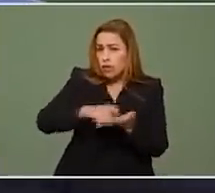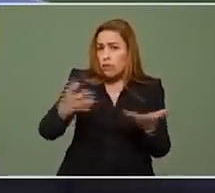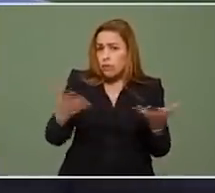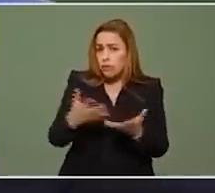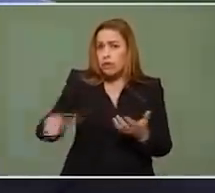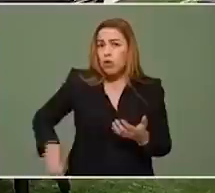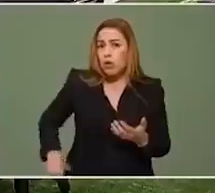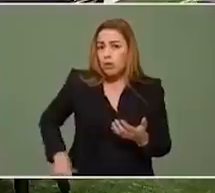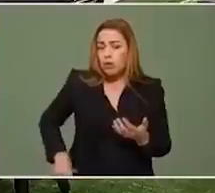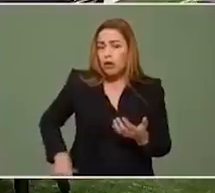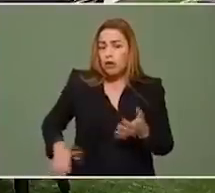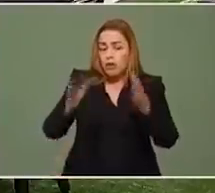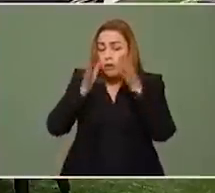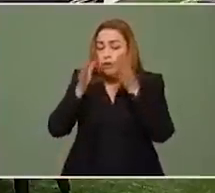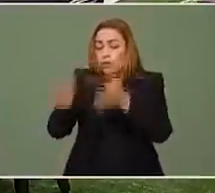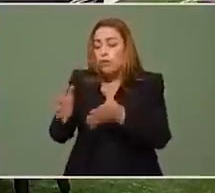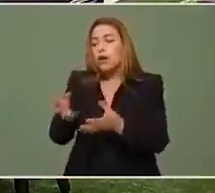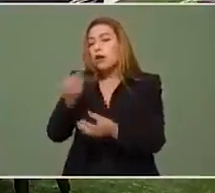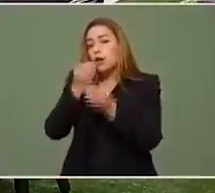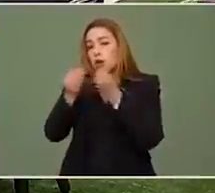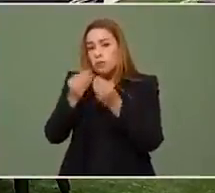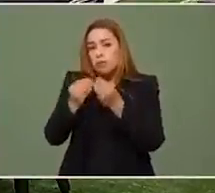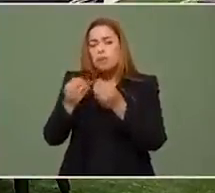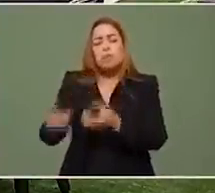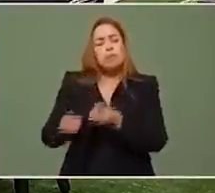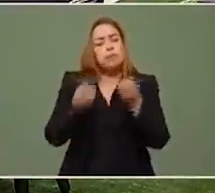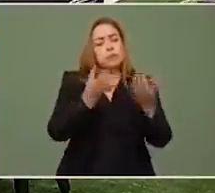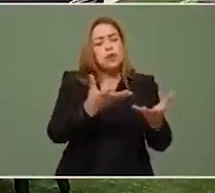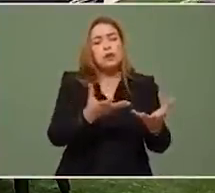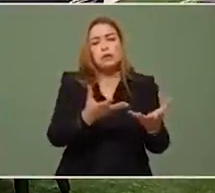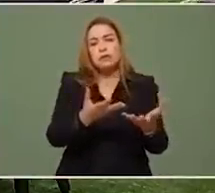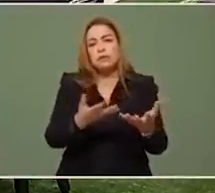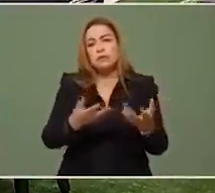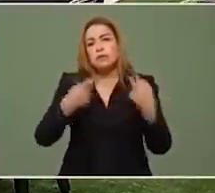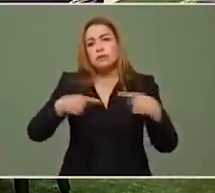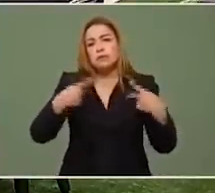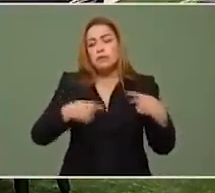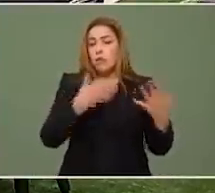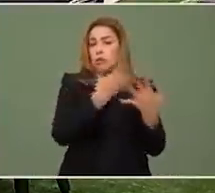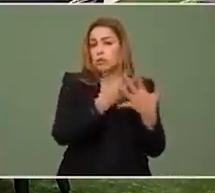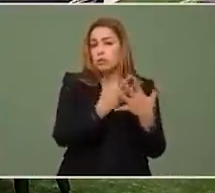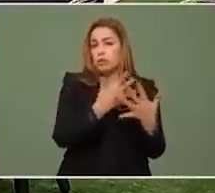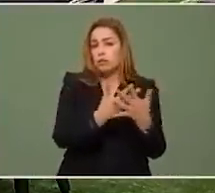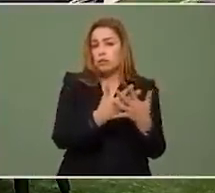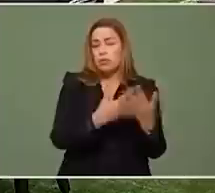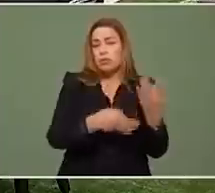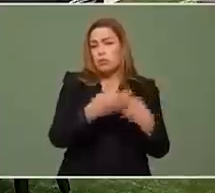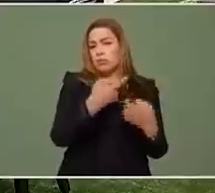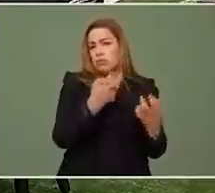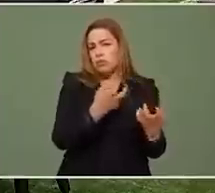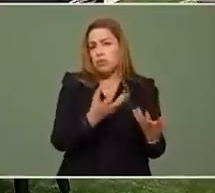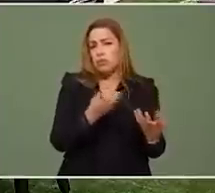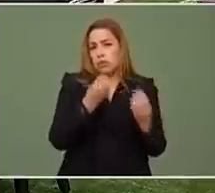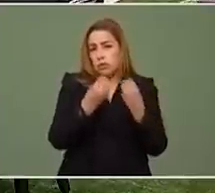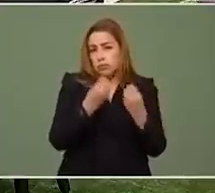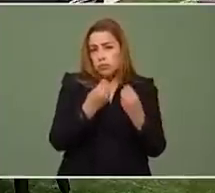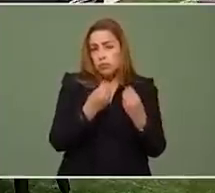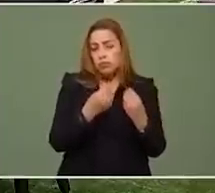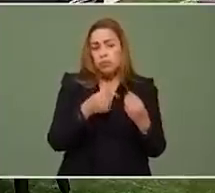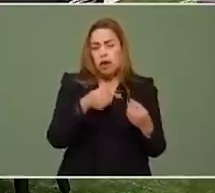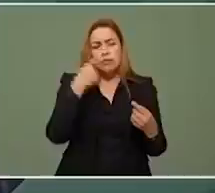para reclusorios y alimentación en general están revisando